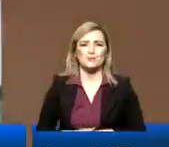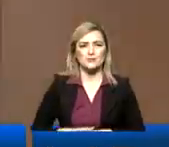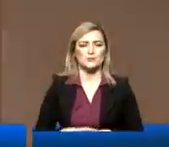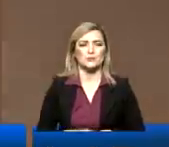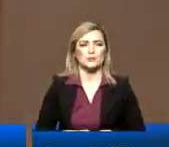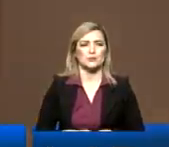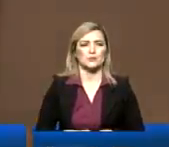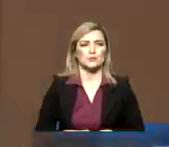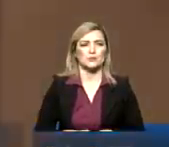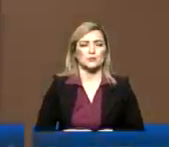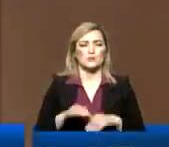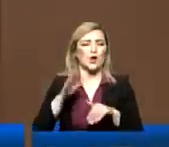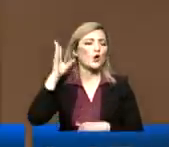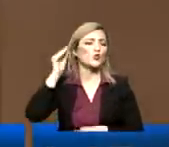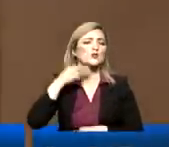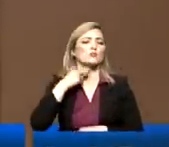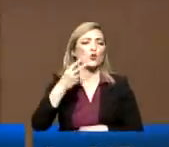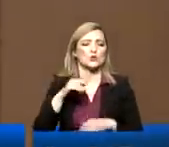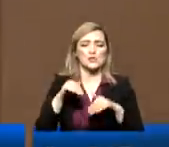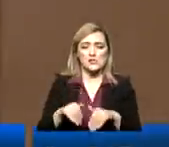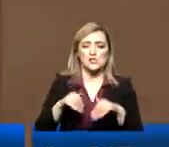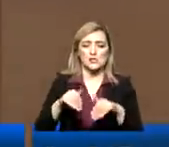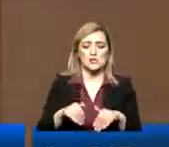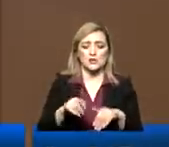Está asustada. Vino porque aquí le tratamos sí, bien.